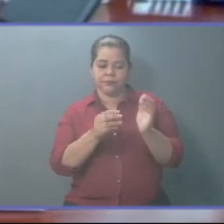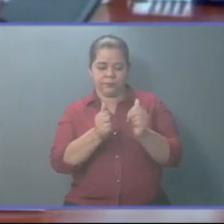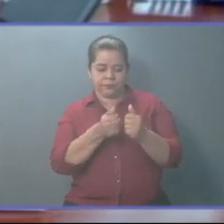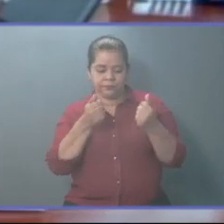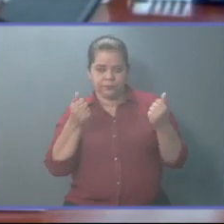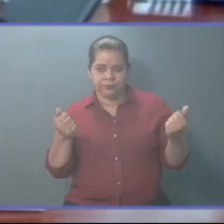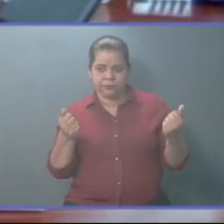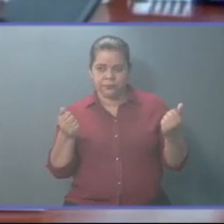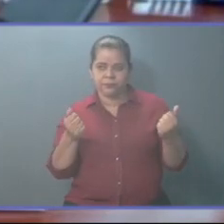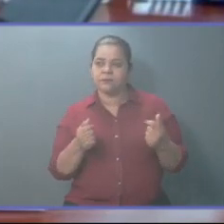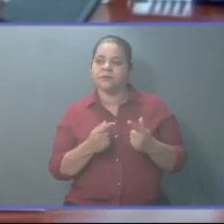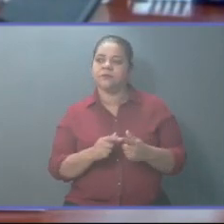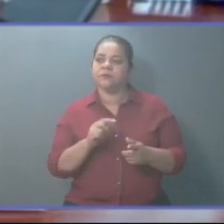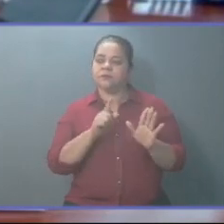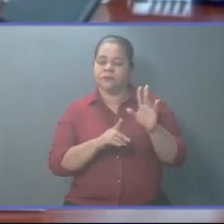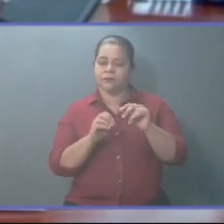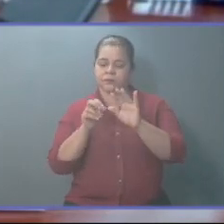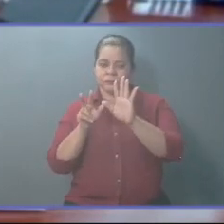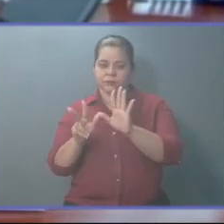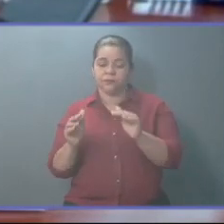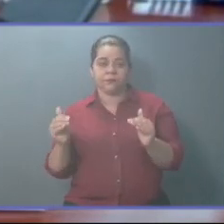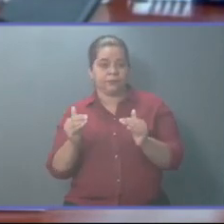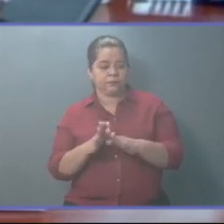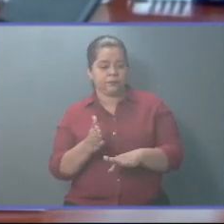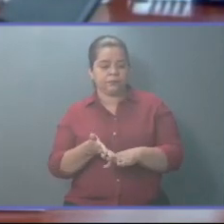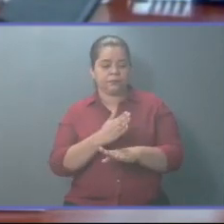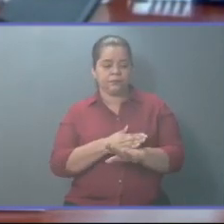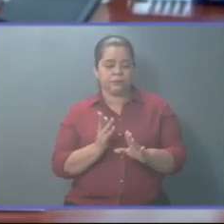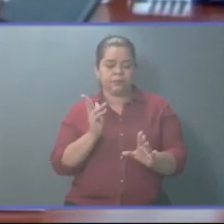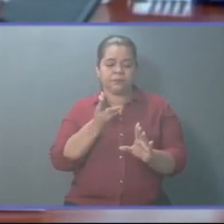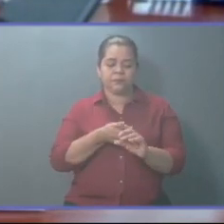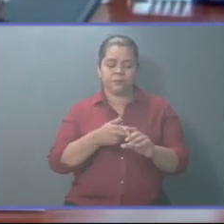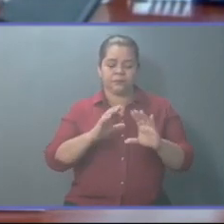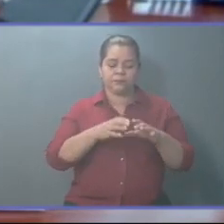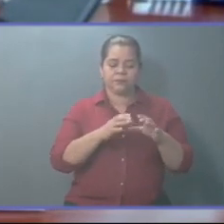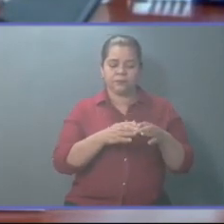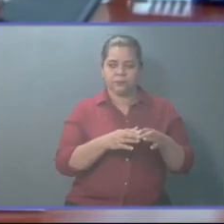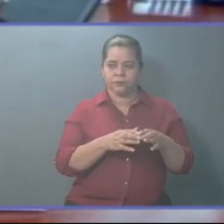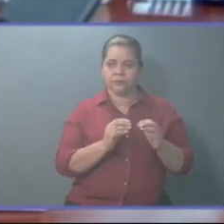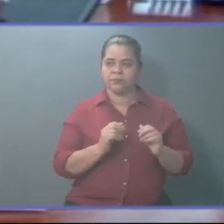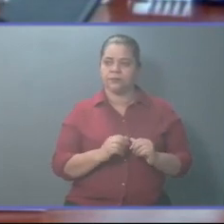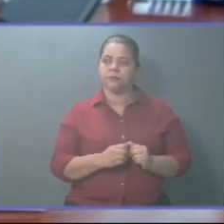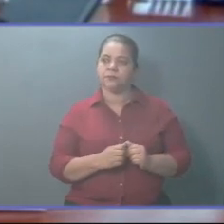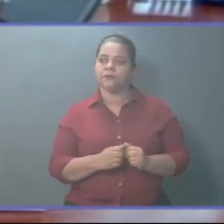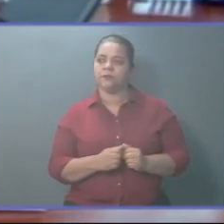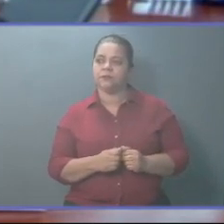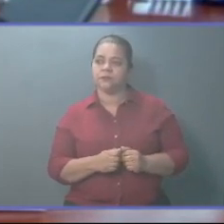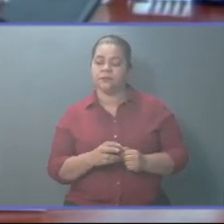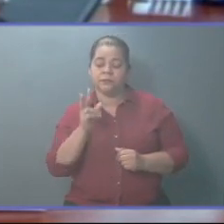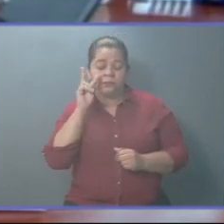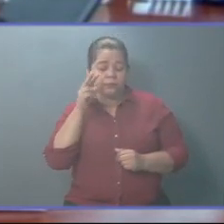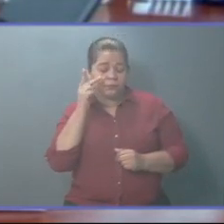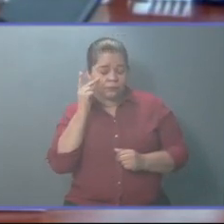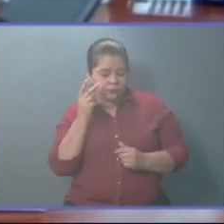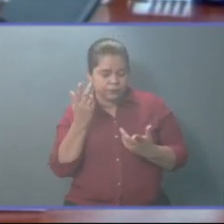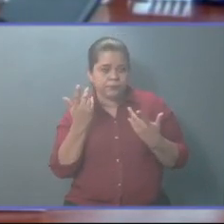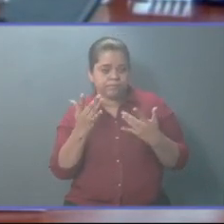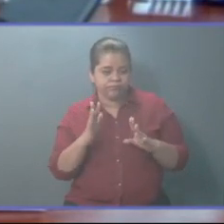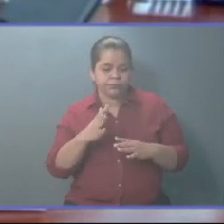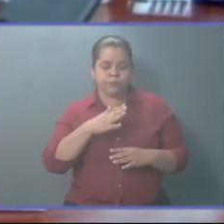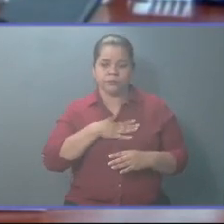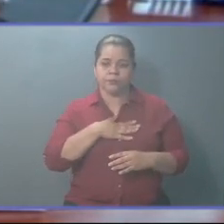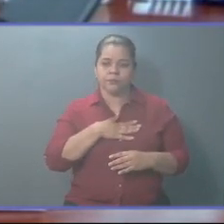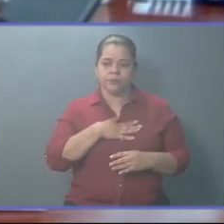con el 608 y en el cual se inscribe también este comité de veeduría. Es decir, ahí es quizás